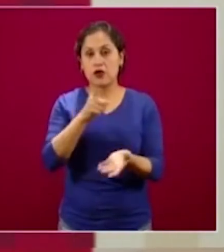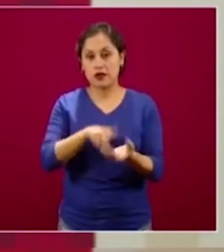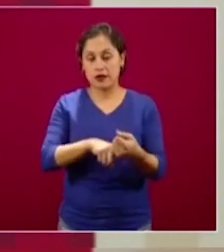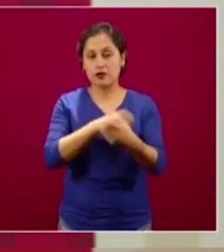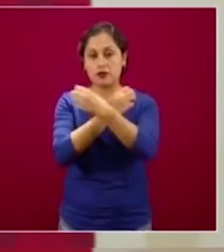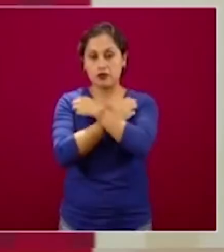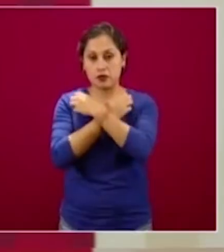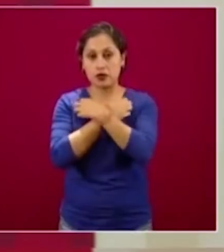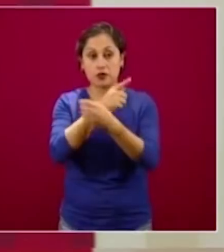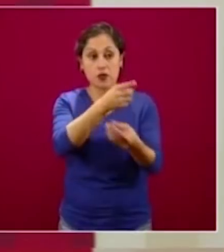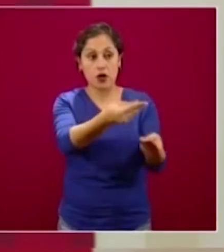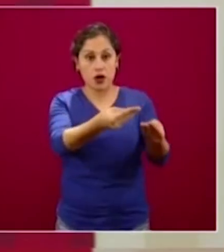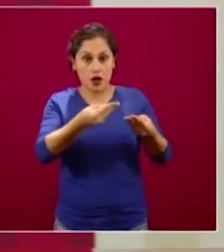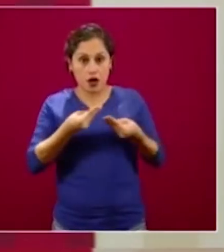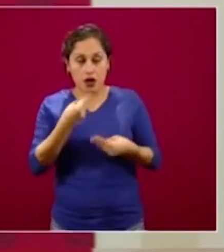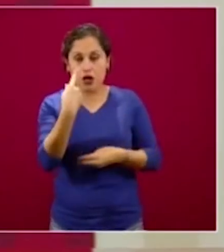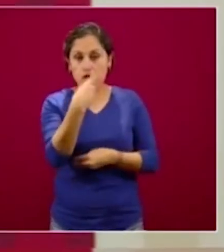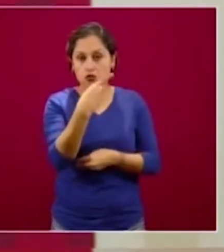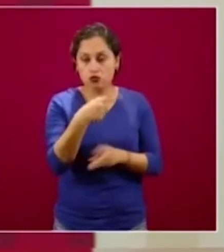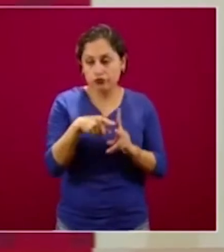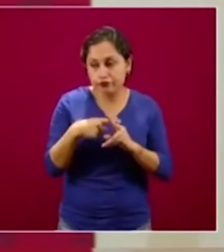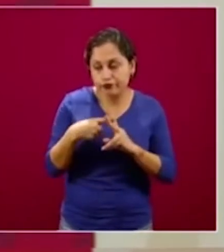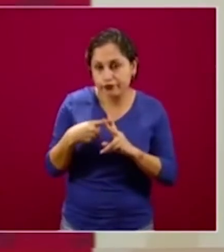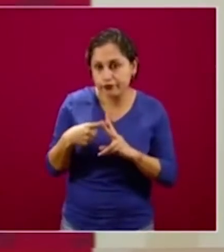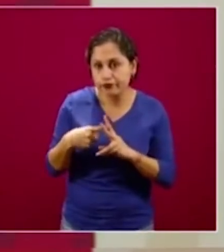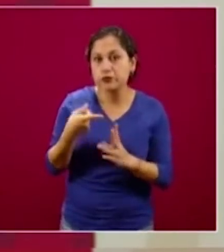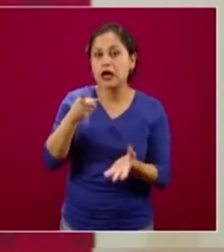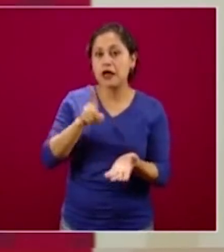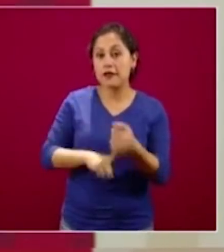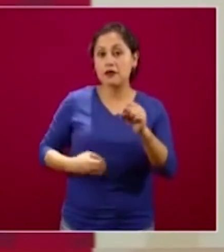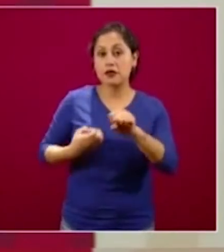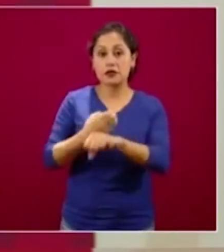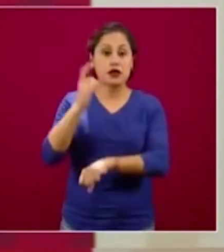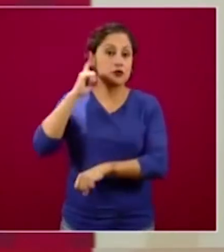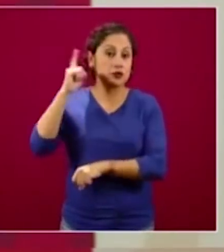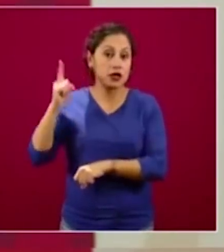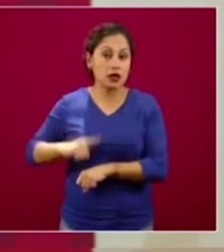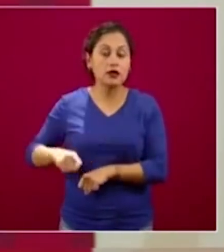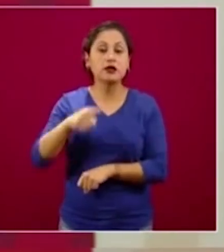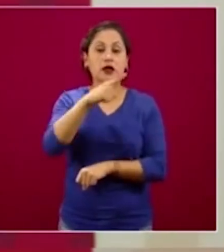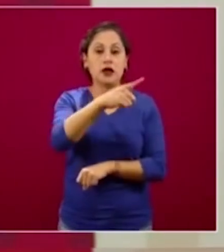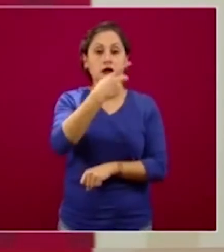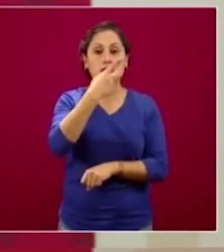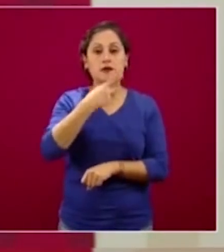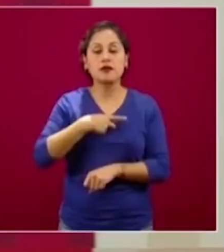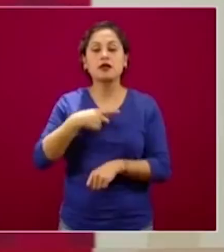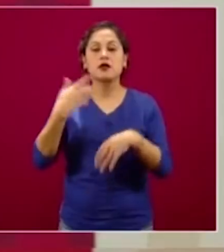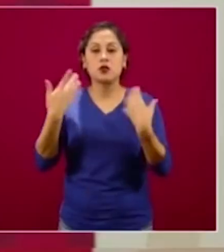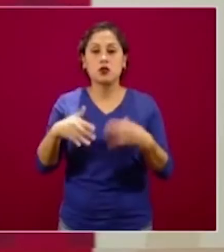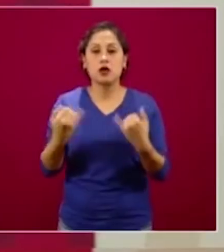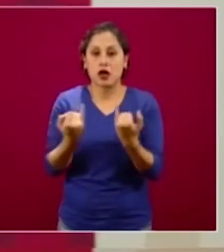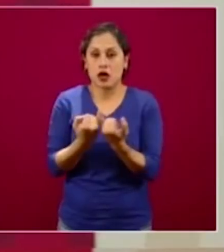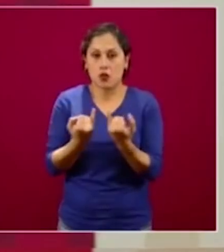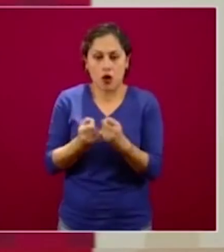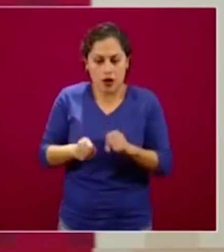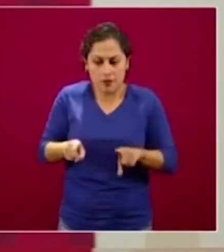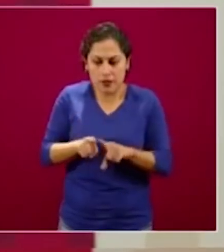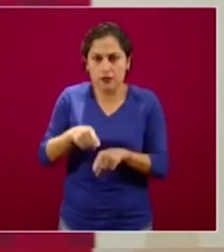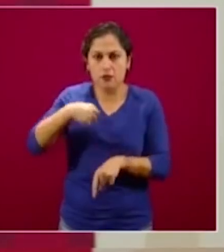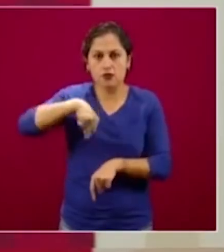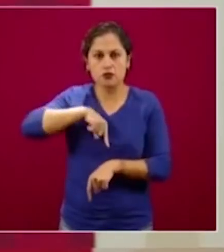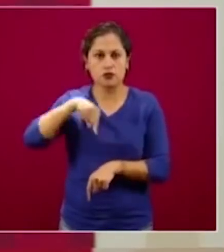sus resultados de modelación para el Estado de Zacatecas son prácticamente idénticos a los que tenemos aquí nosotros.